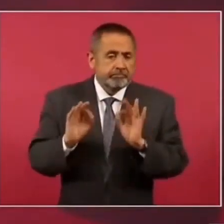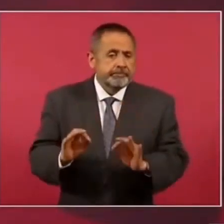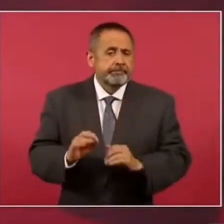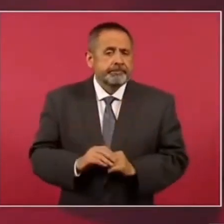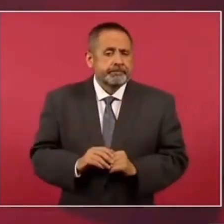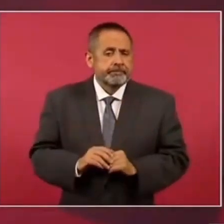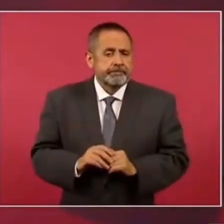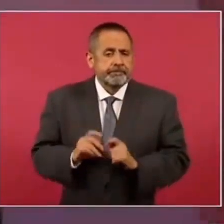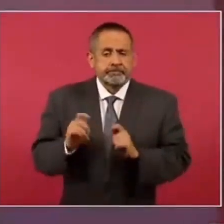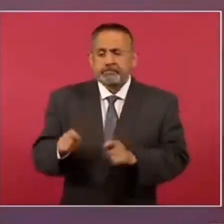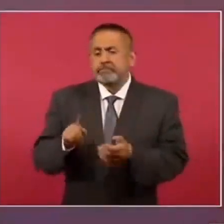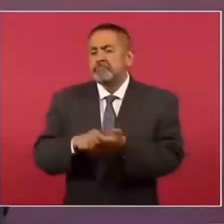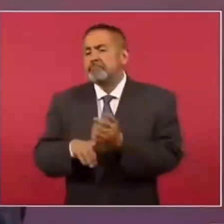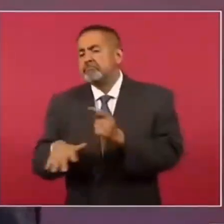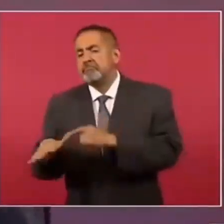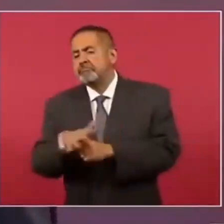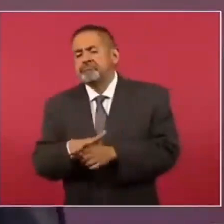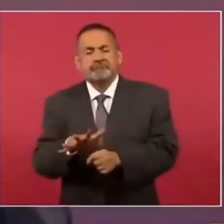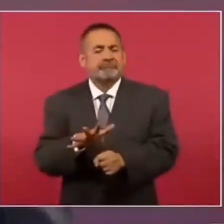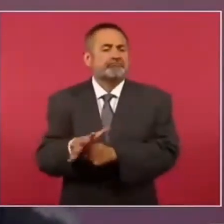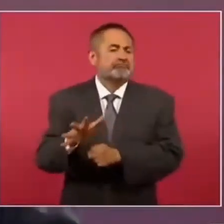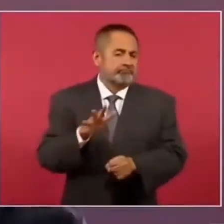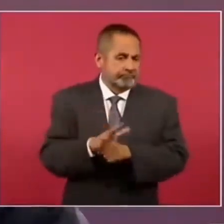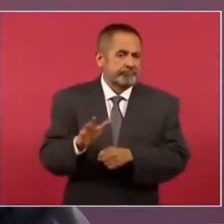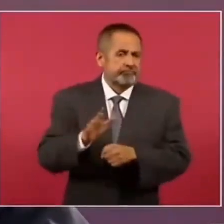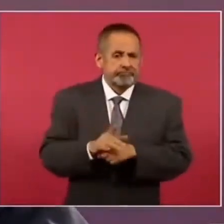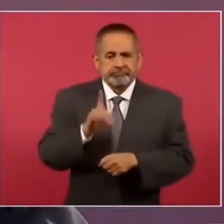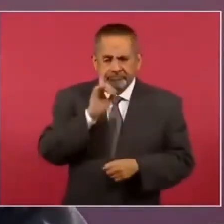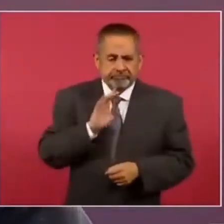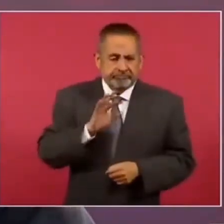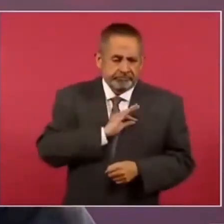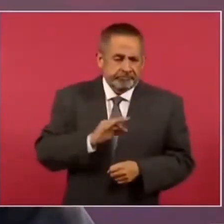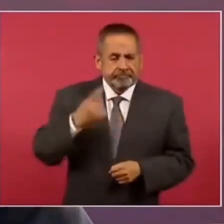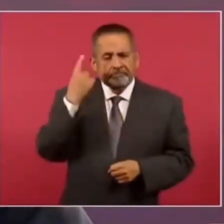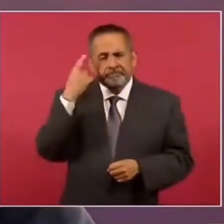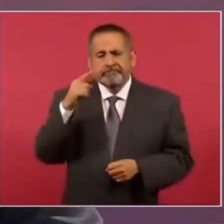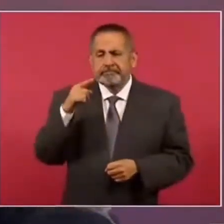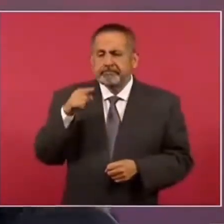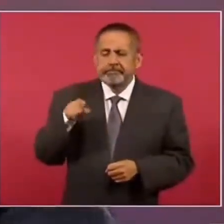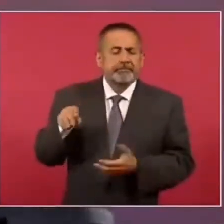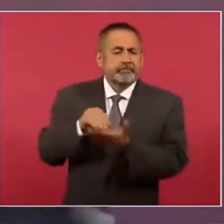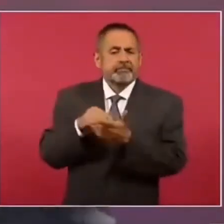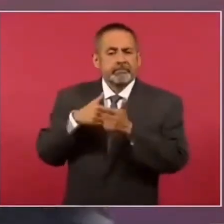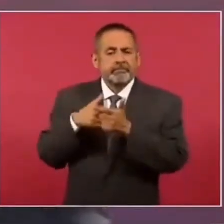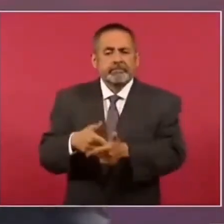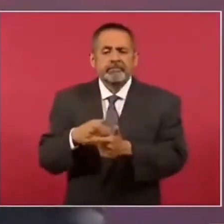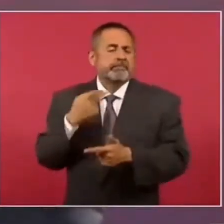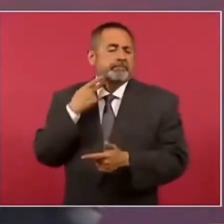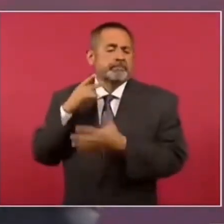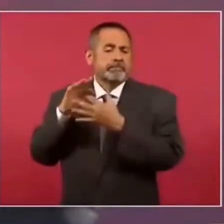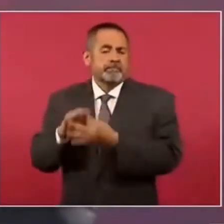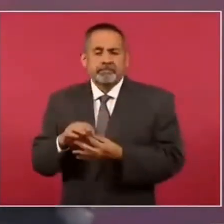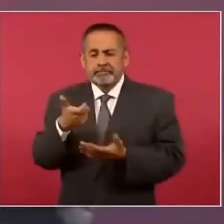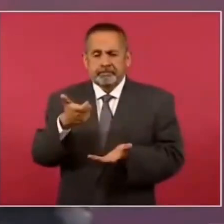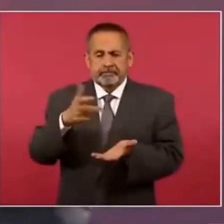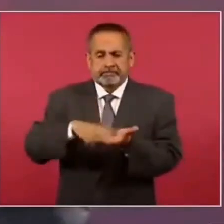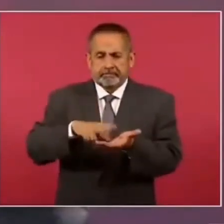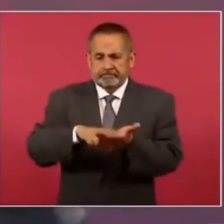dejar condiciones para que se mantenga la misma política de